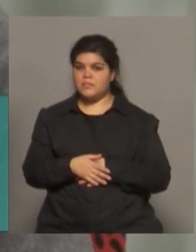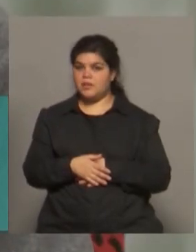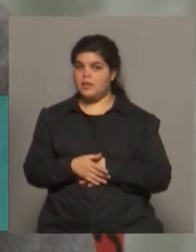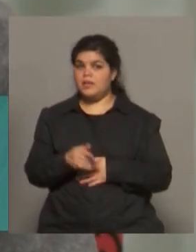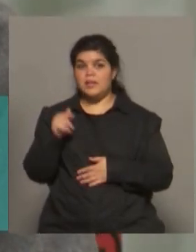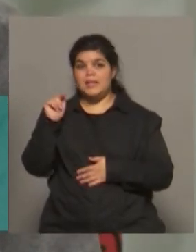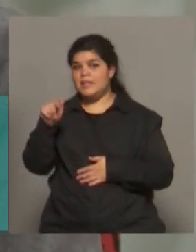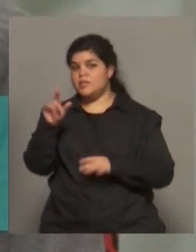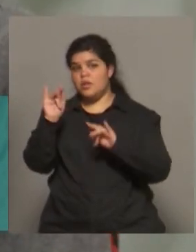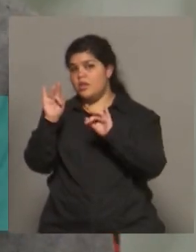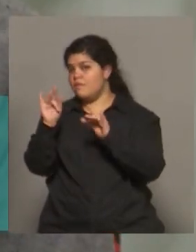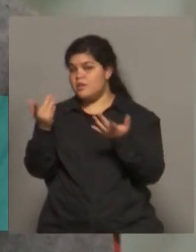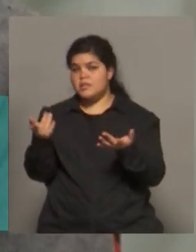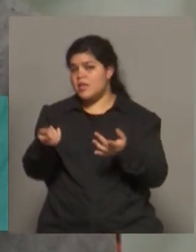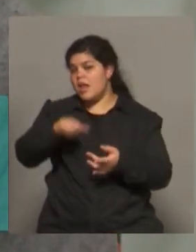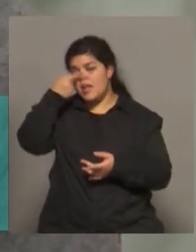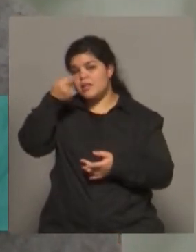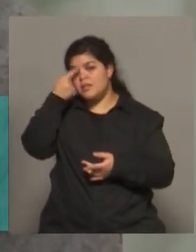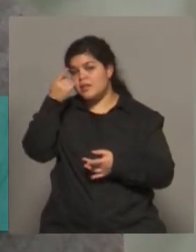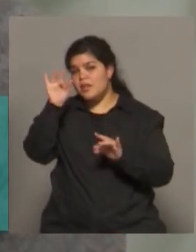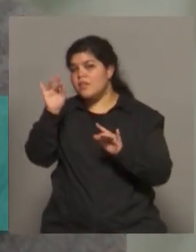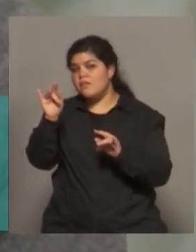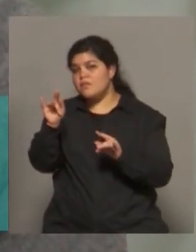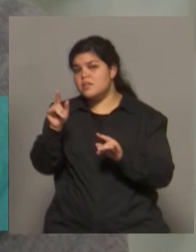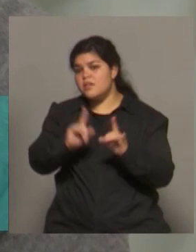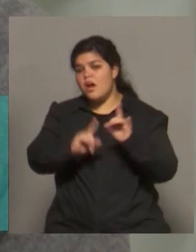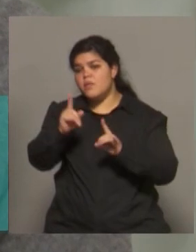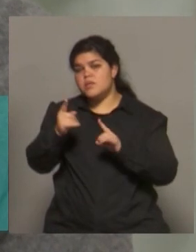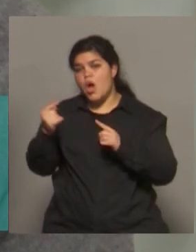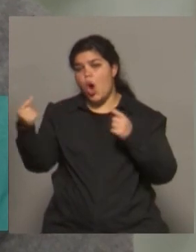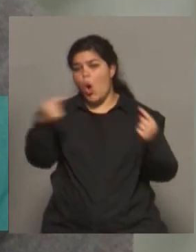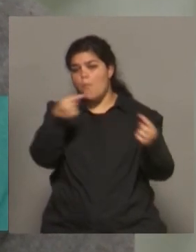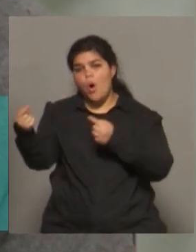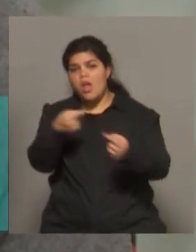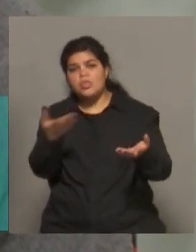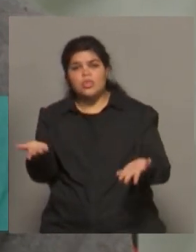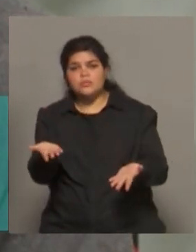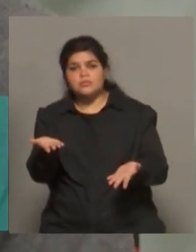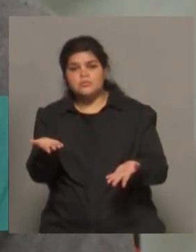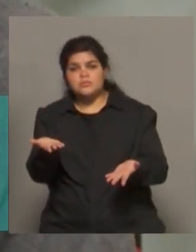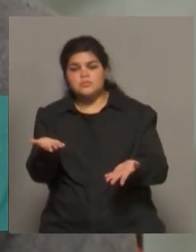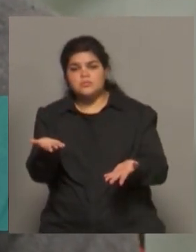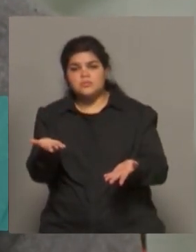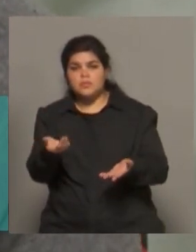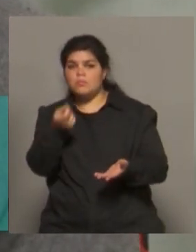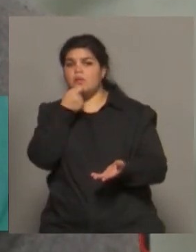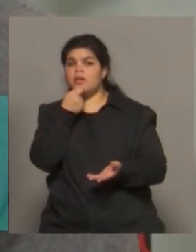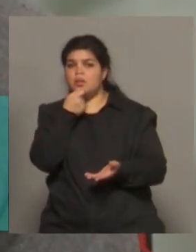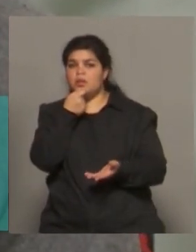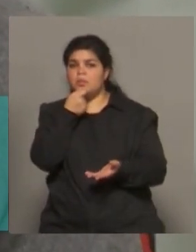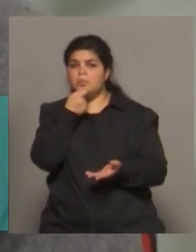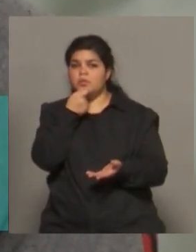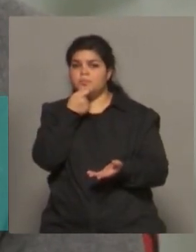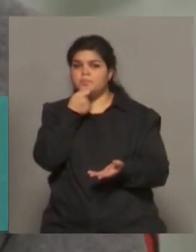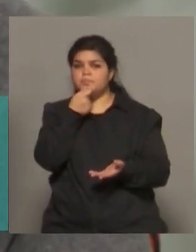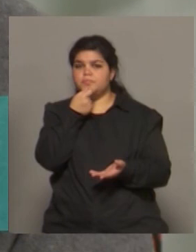difícil congeniar intereses cuando son contrapuestos. Es decir, por ejemplo, el tal caso ni siquiera